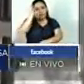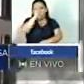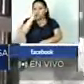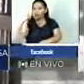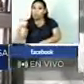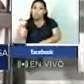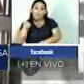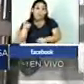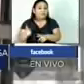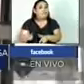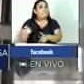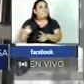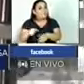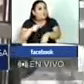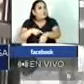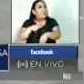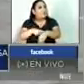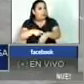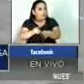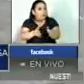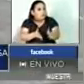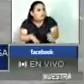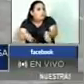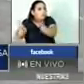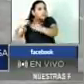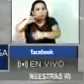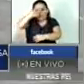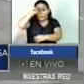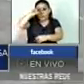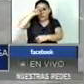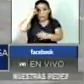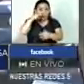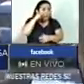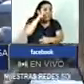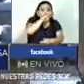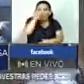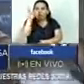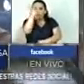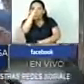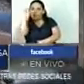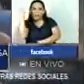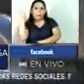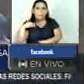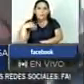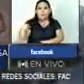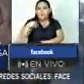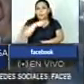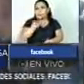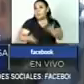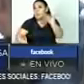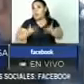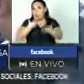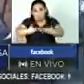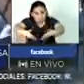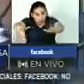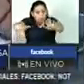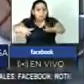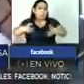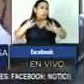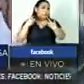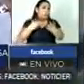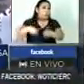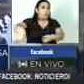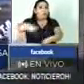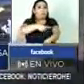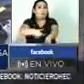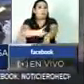listo para levantar estas medidas de prevención. Ya que según experiencias de otros países, podría ocasionar un incremento de casos y la saturación